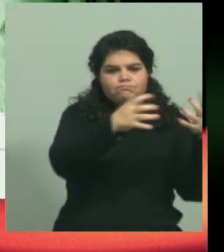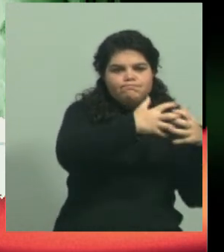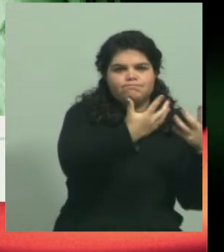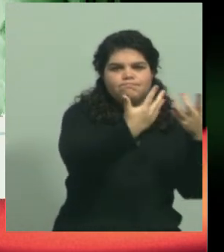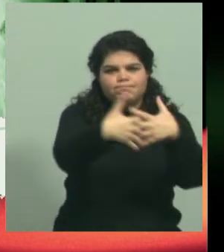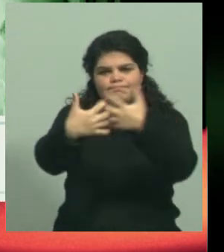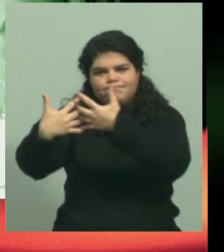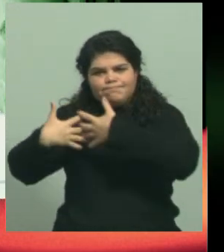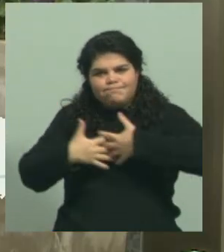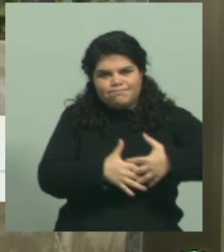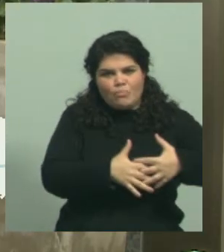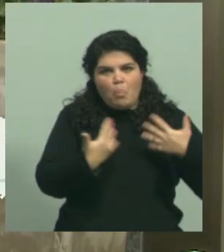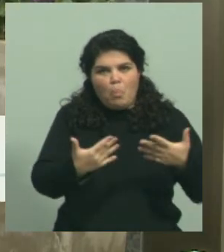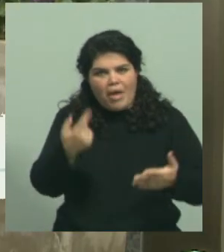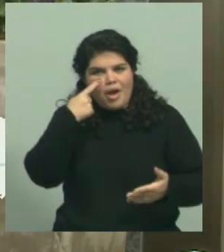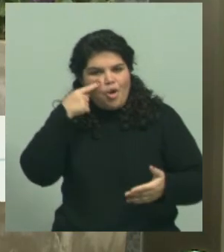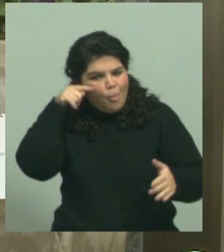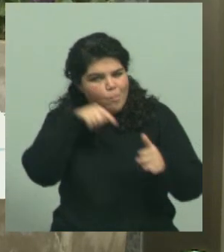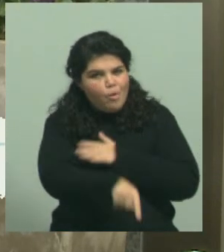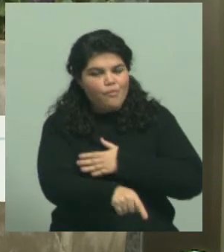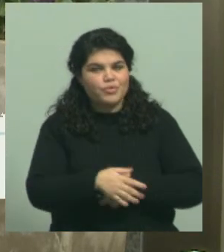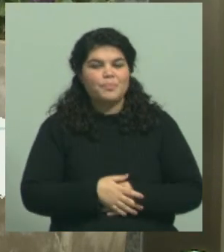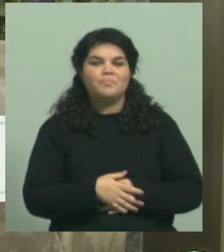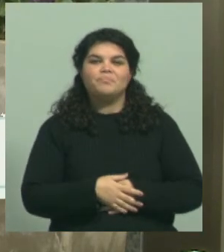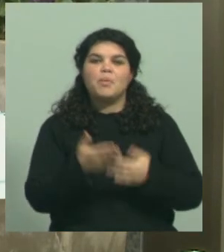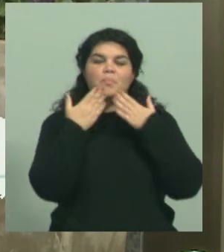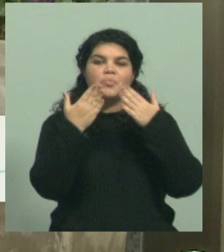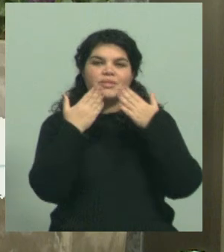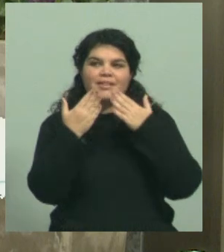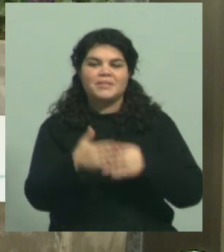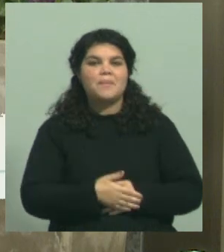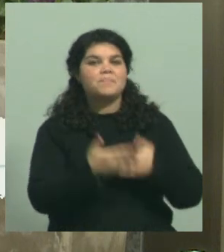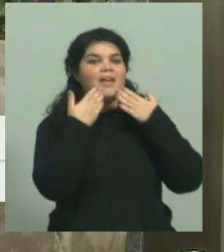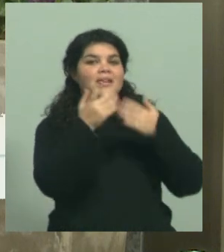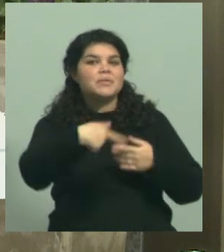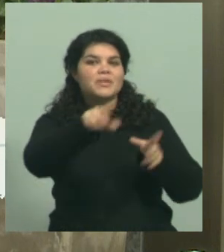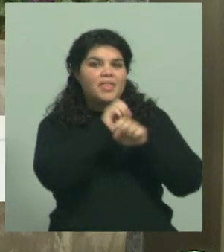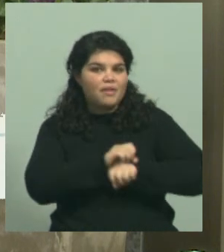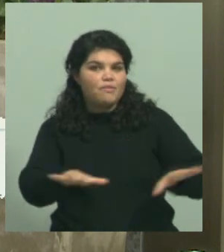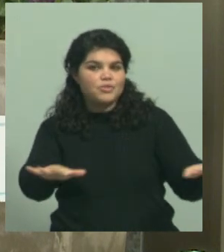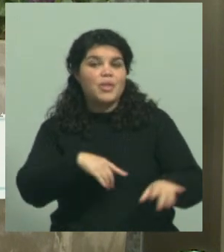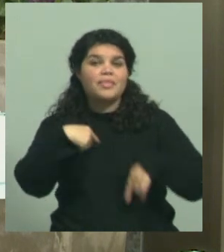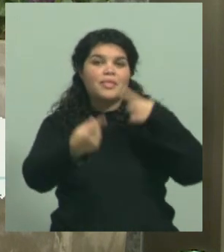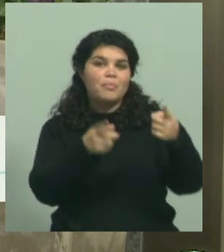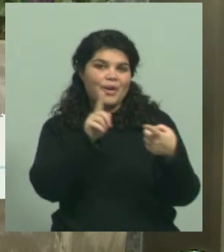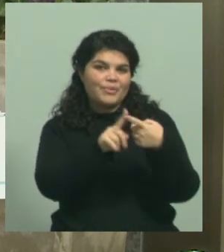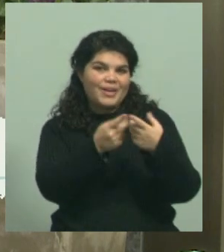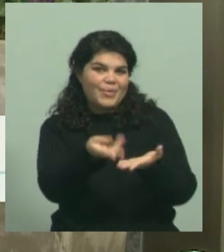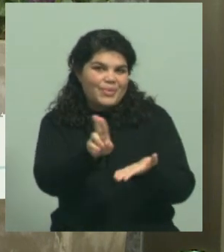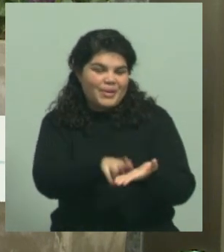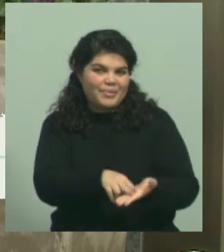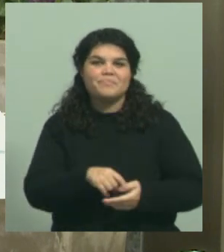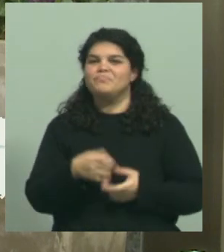que será hasta cualquier momento, Alejandro. Muchísimas gracias por la difusión y estamos en contacto cuando quieran. Así será